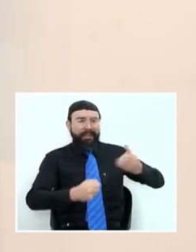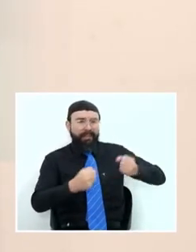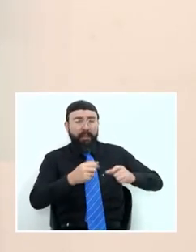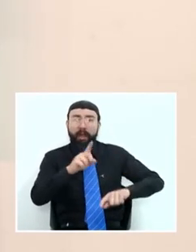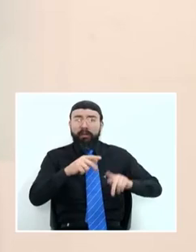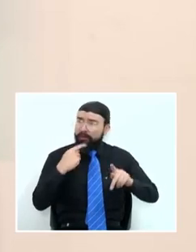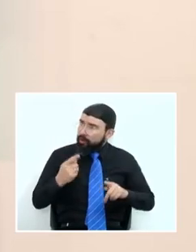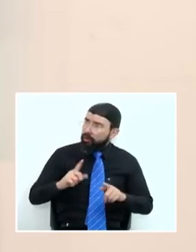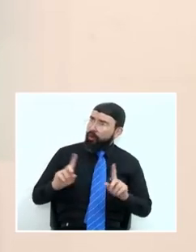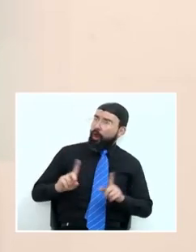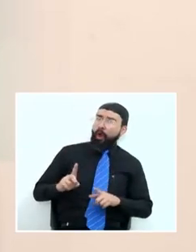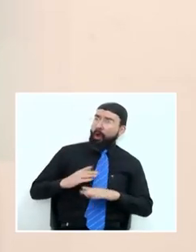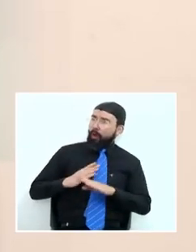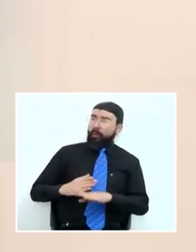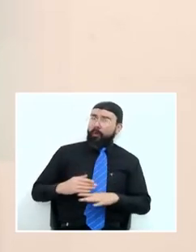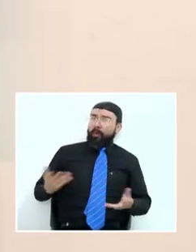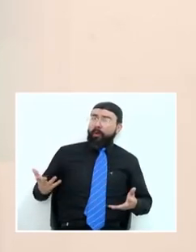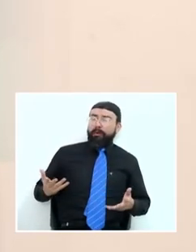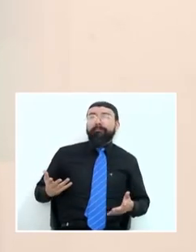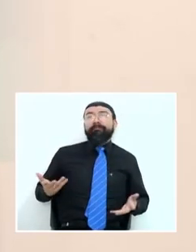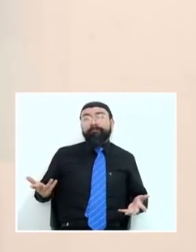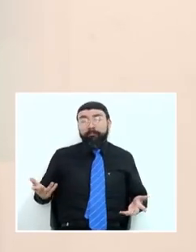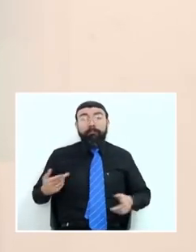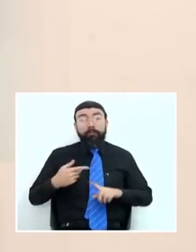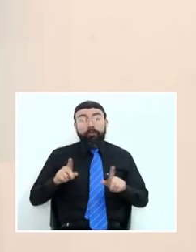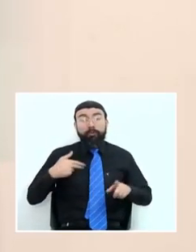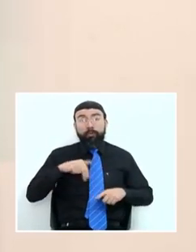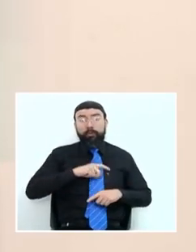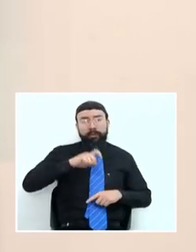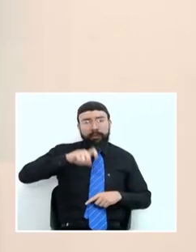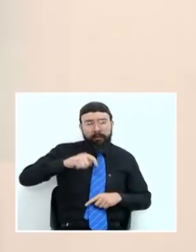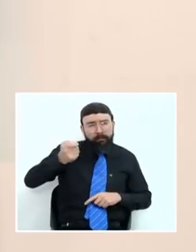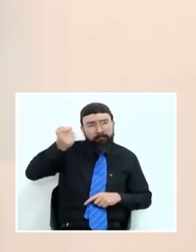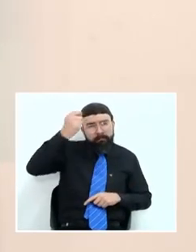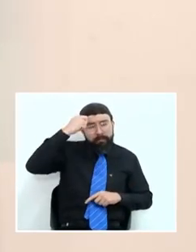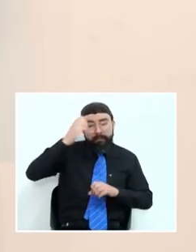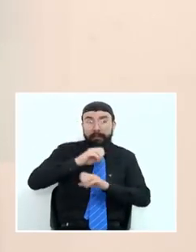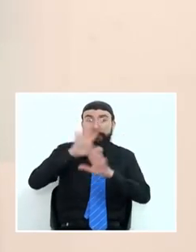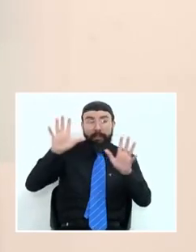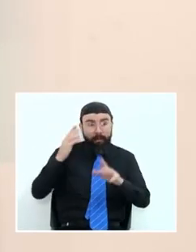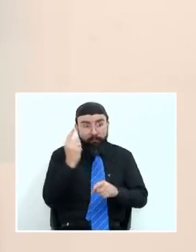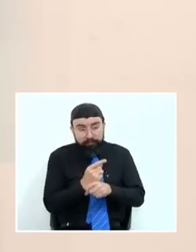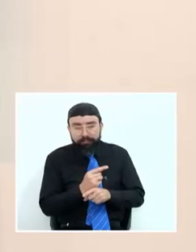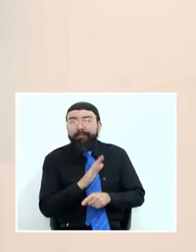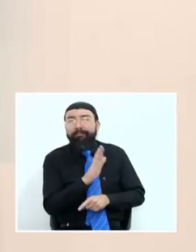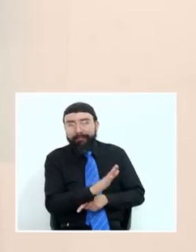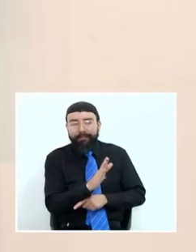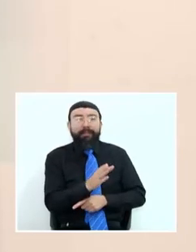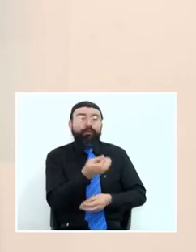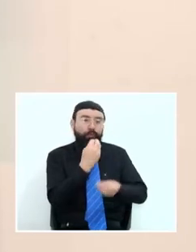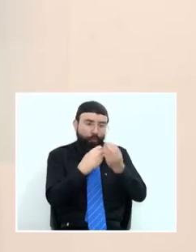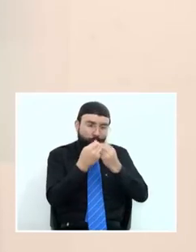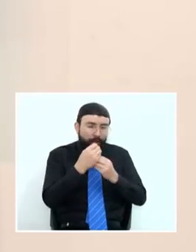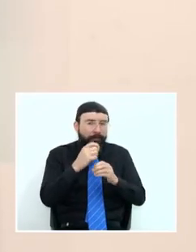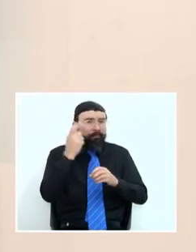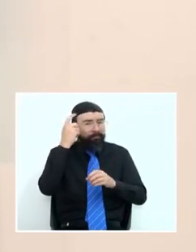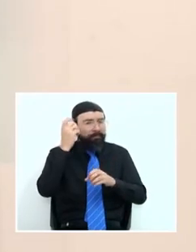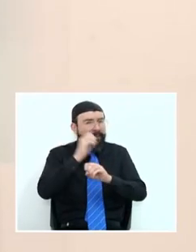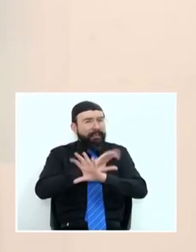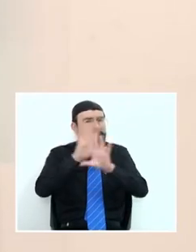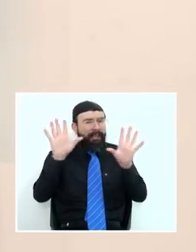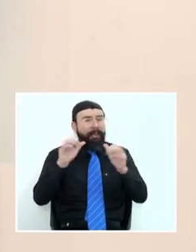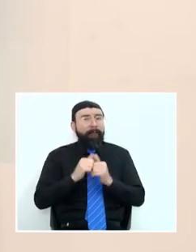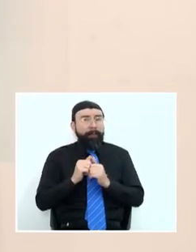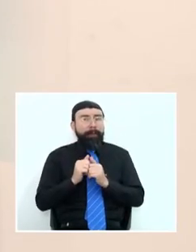que tenemos que tener claro el concepto de la nutrición, y es esto lo que estamos haciendo hoy desde Madrid, España, con Albert